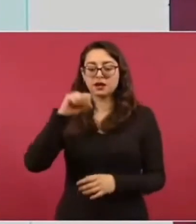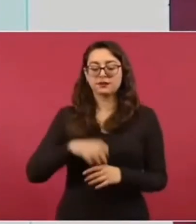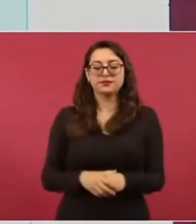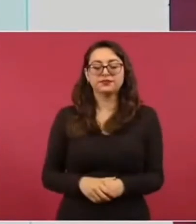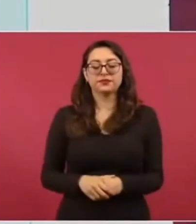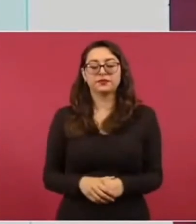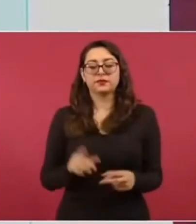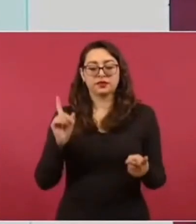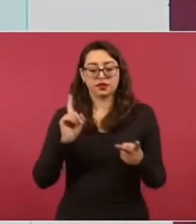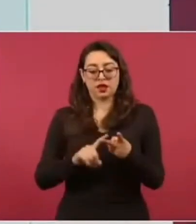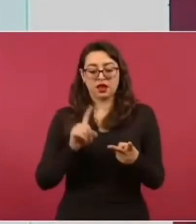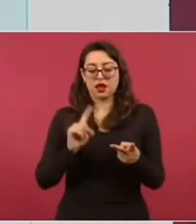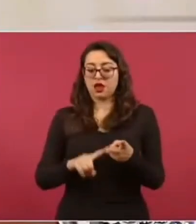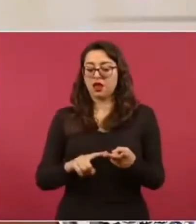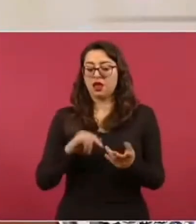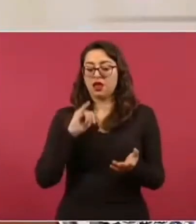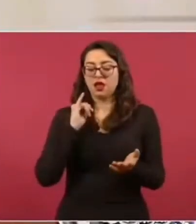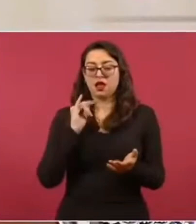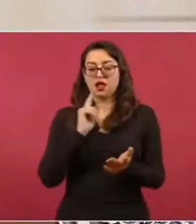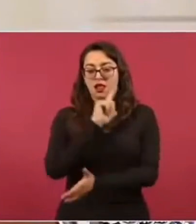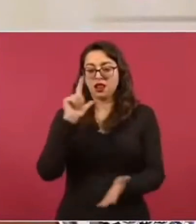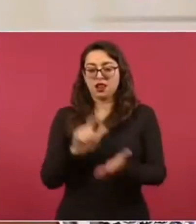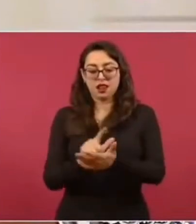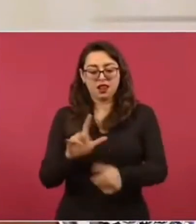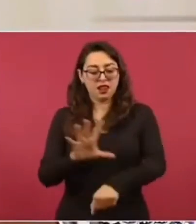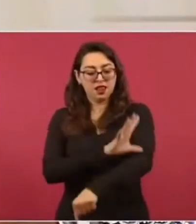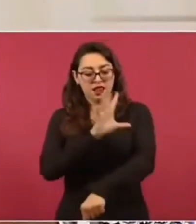la reforma energética, que era